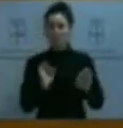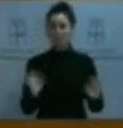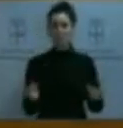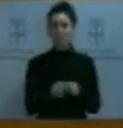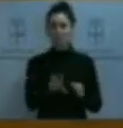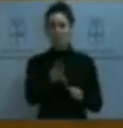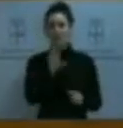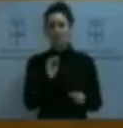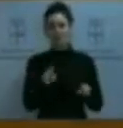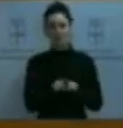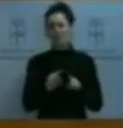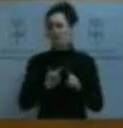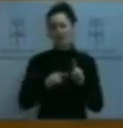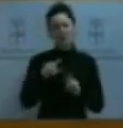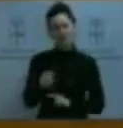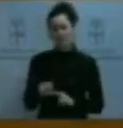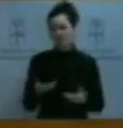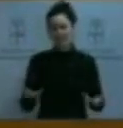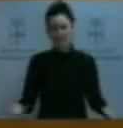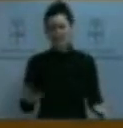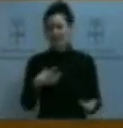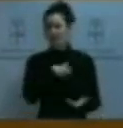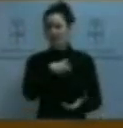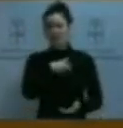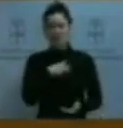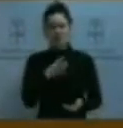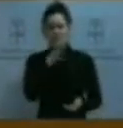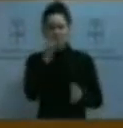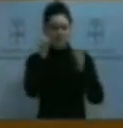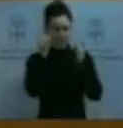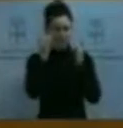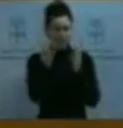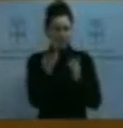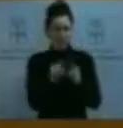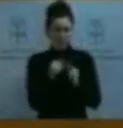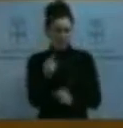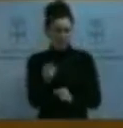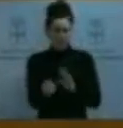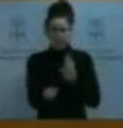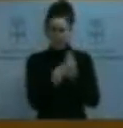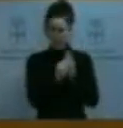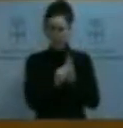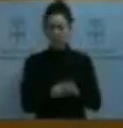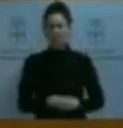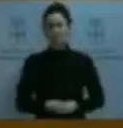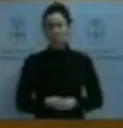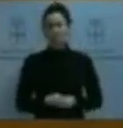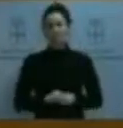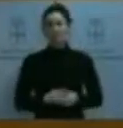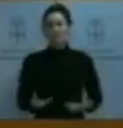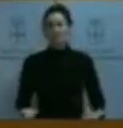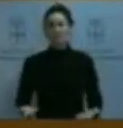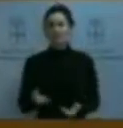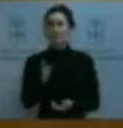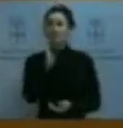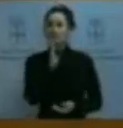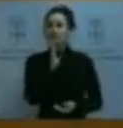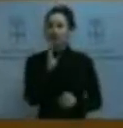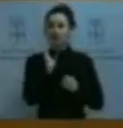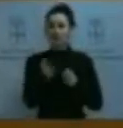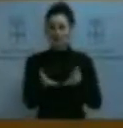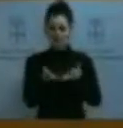no aportaba nada al texto. Dicho esto, señorías, creo que con este texto se moderniza el viejo. Hacemos